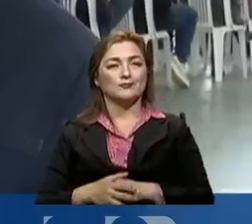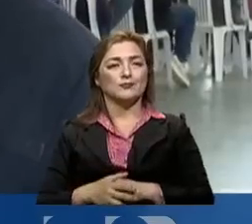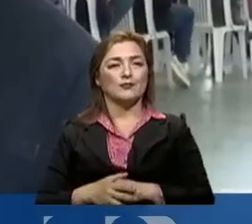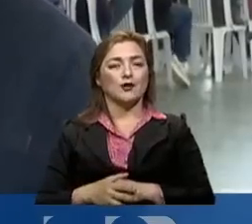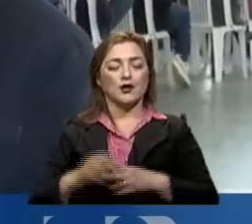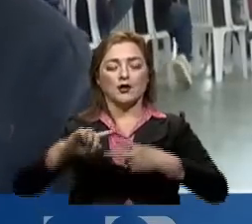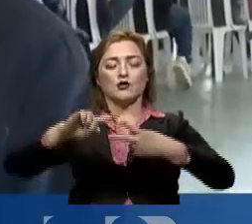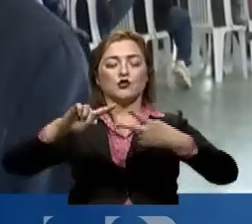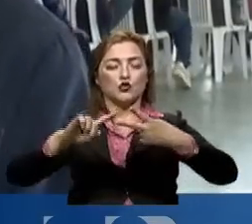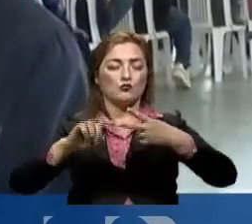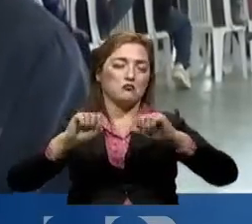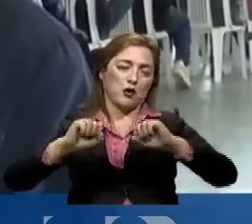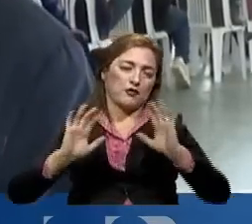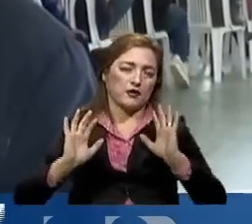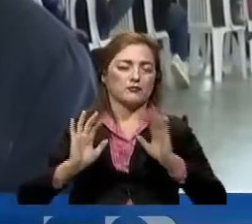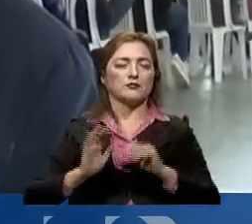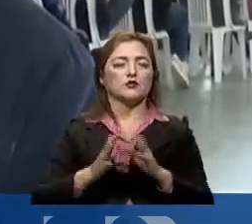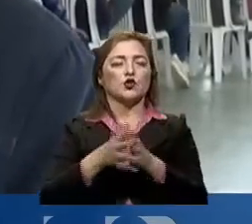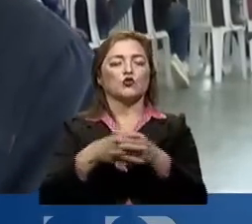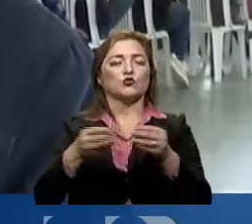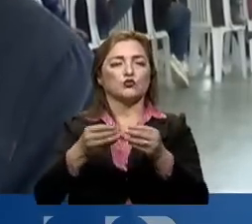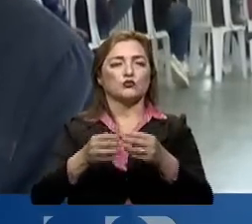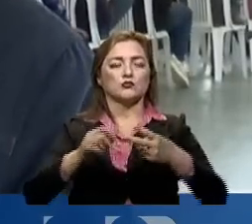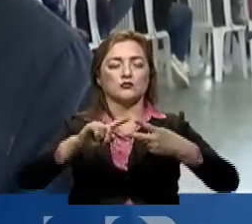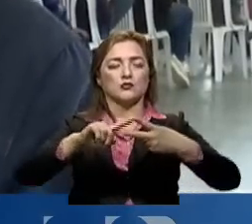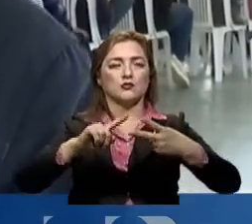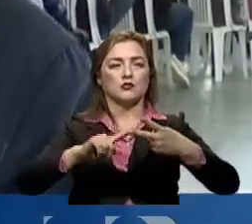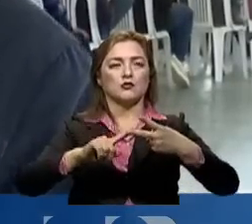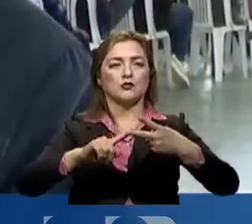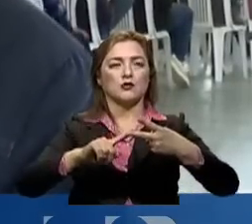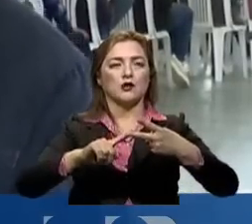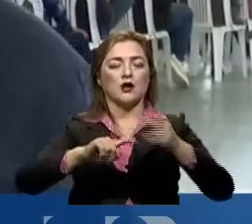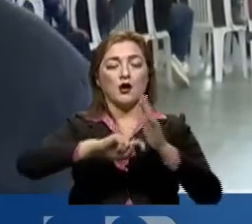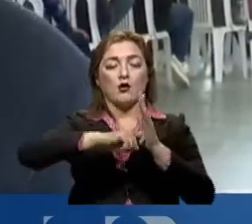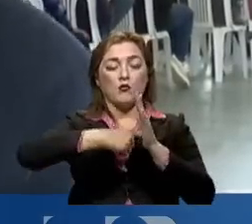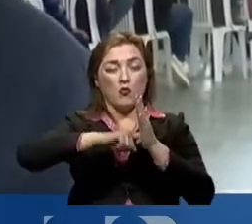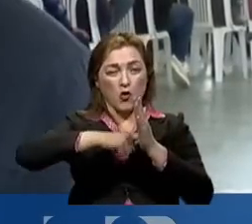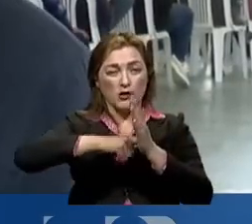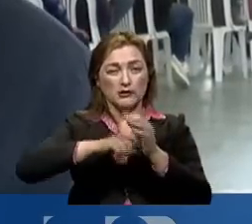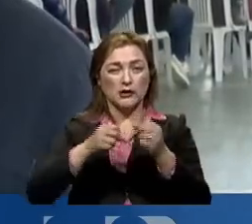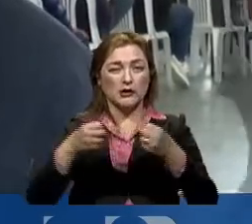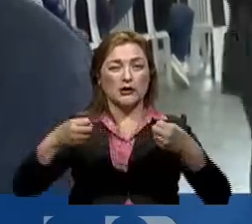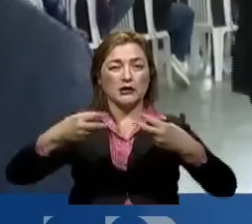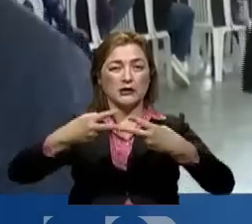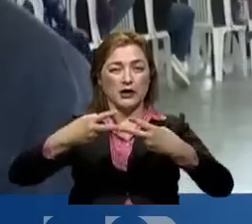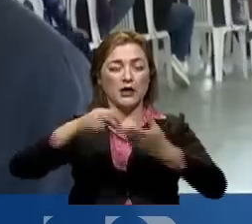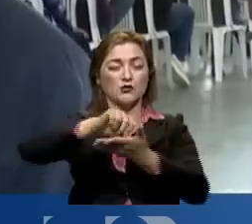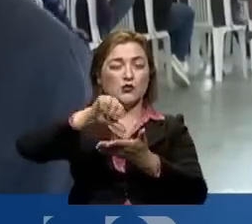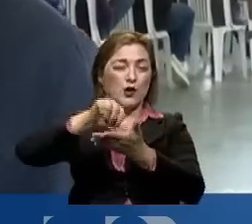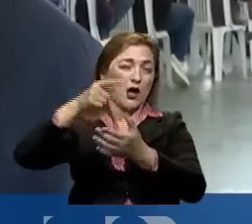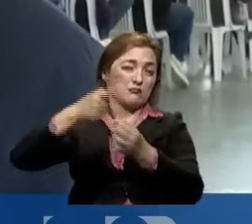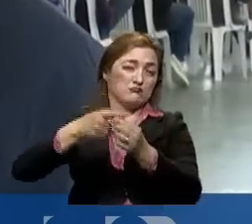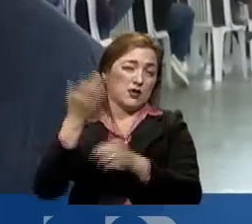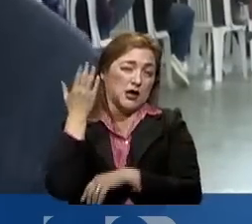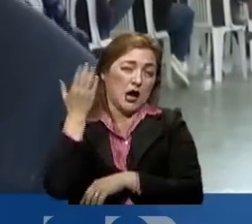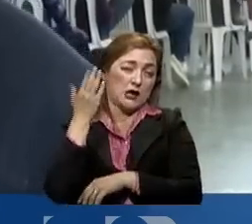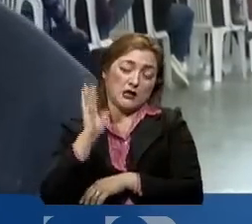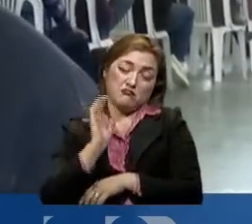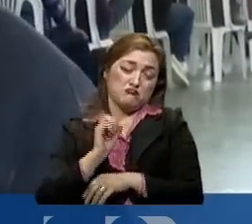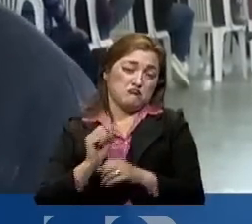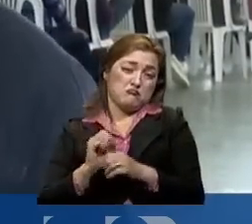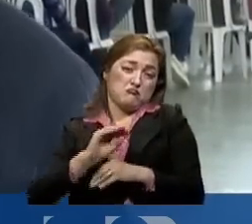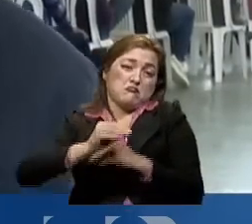hay dos posibilidades, o que se puede incorporar a la póliza global que tiene la ciudad, o esperar al